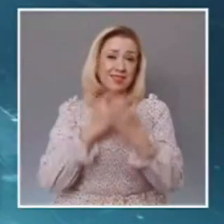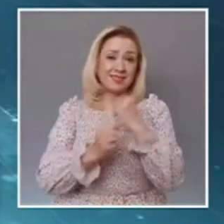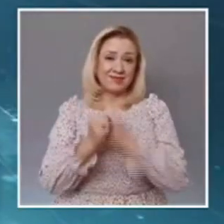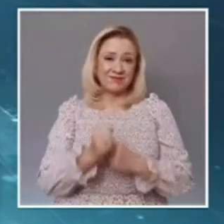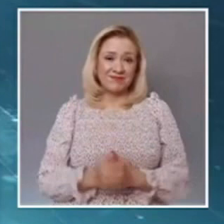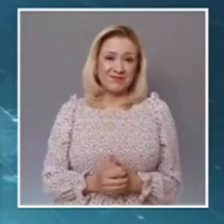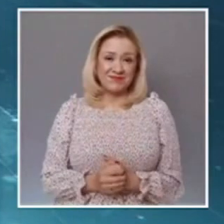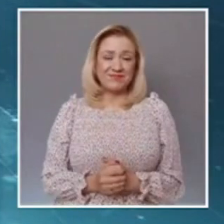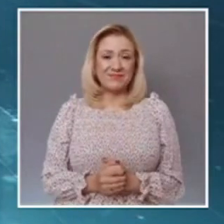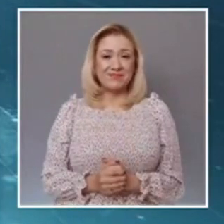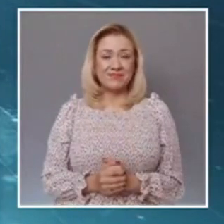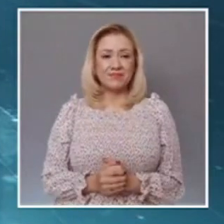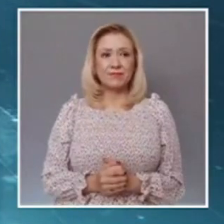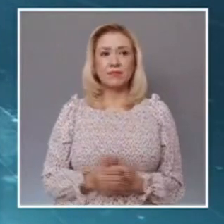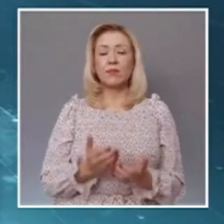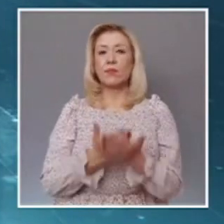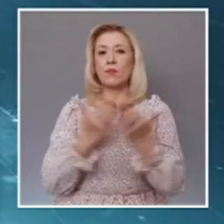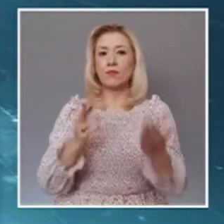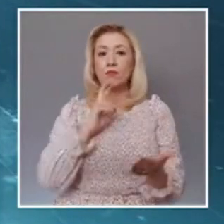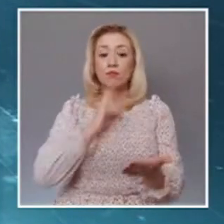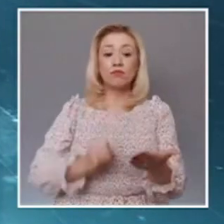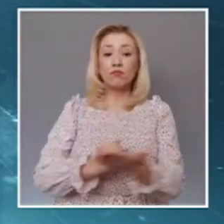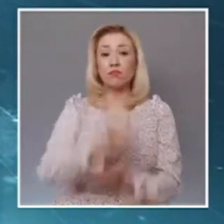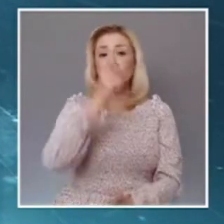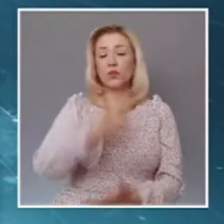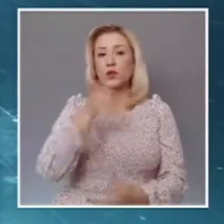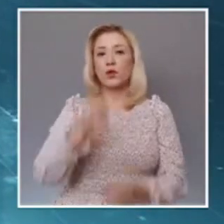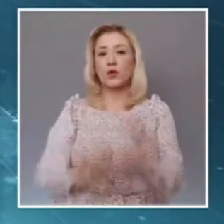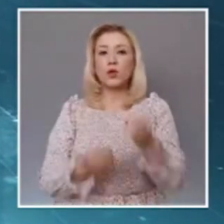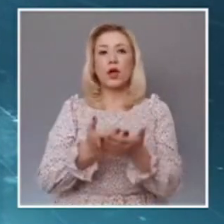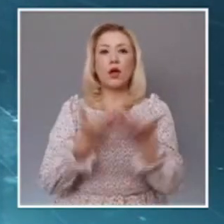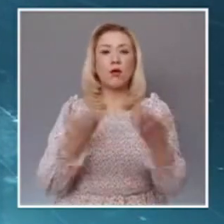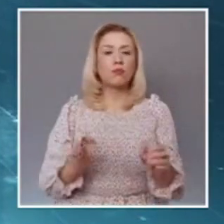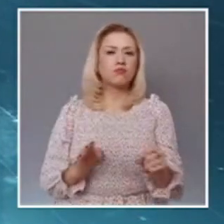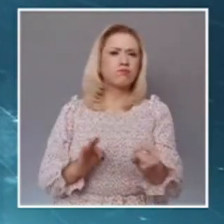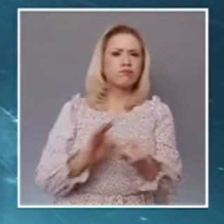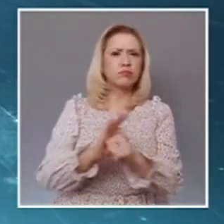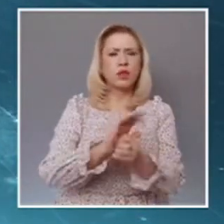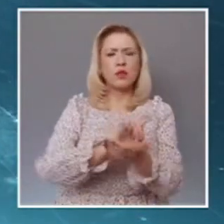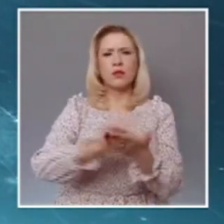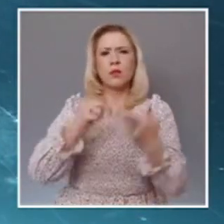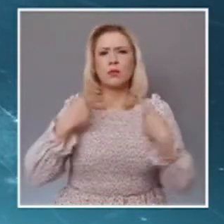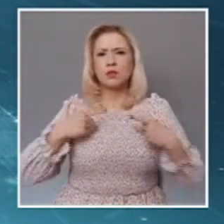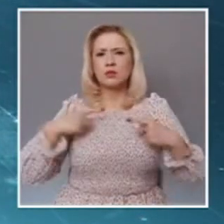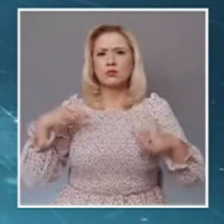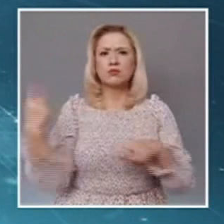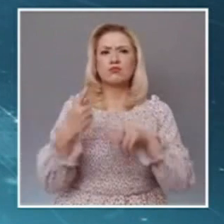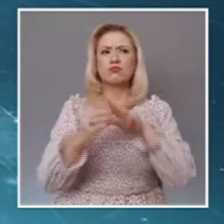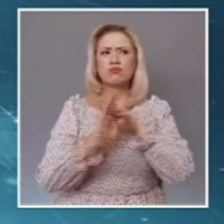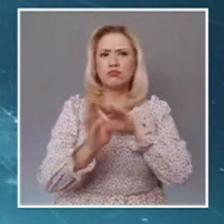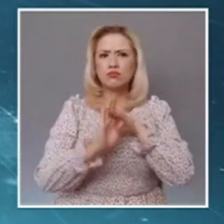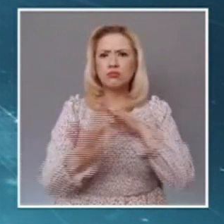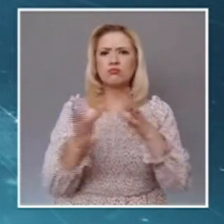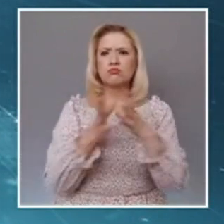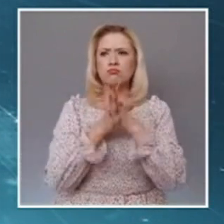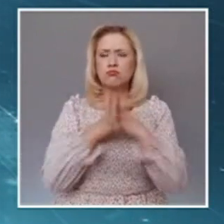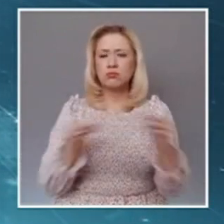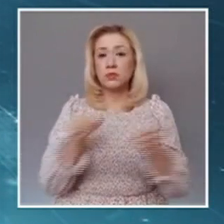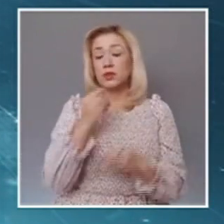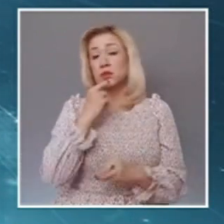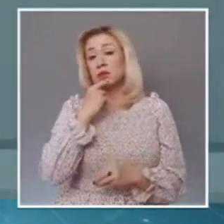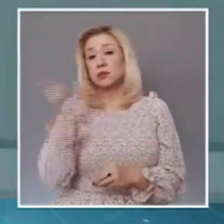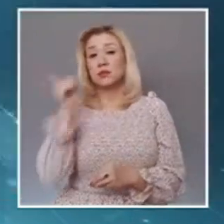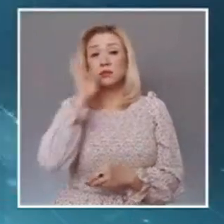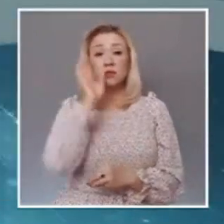Con sus sentencias, la Corte ha protegido derechos de personas migrantes y desaparecidas, afirmó la ministra Ríos